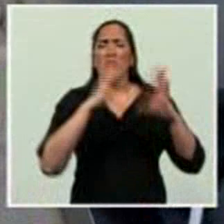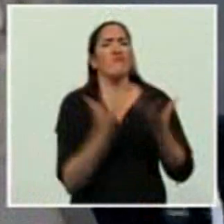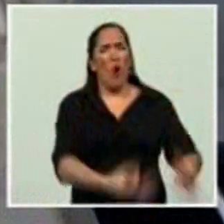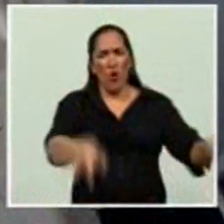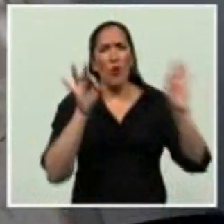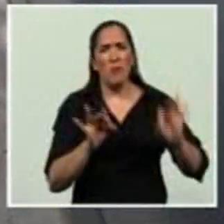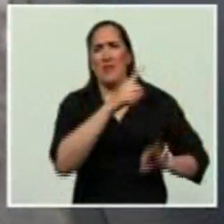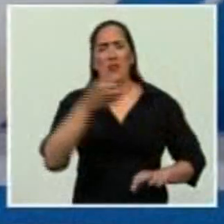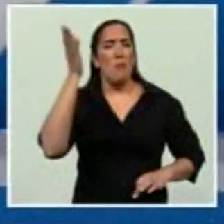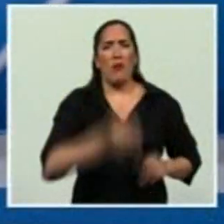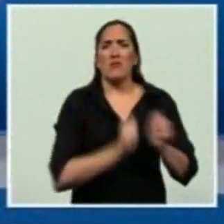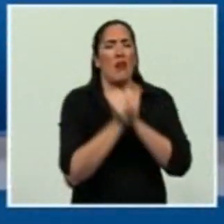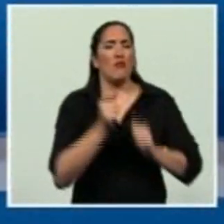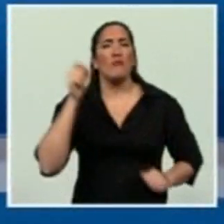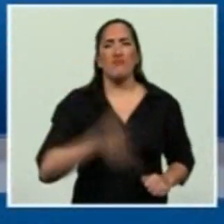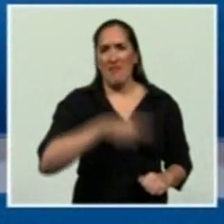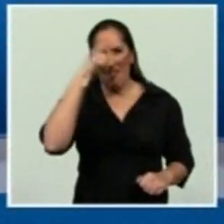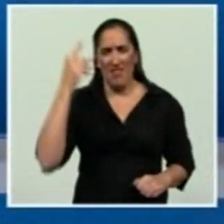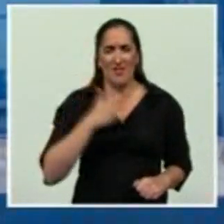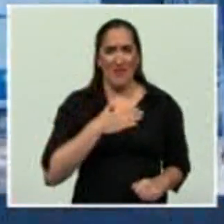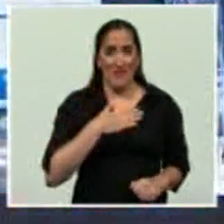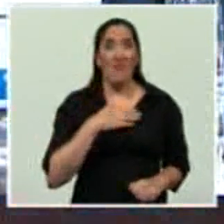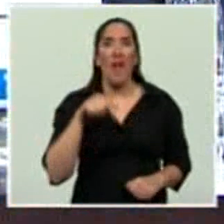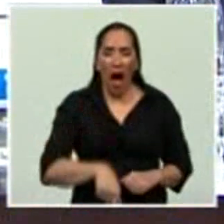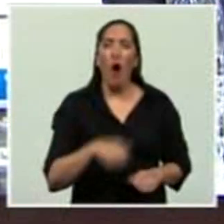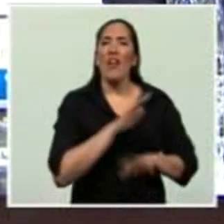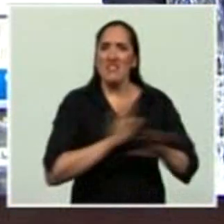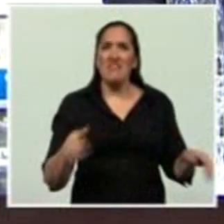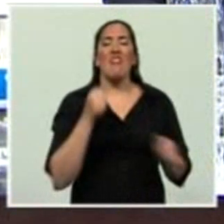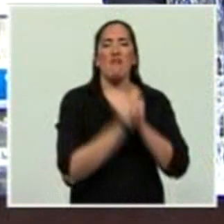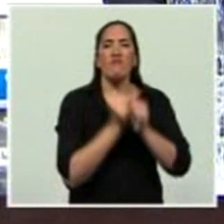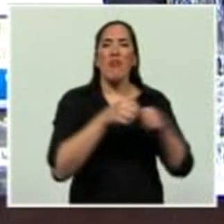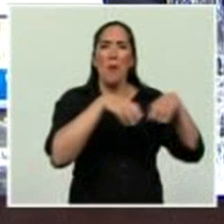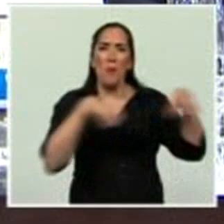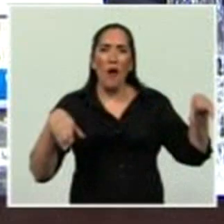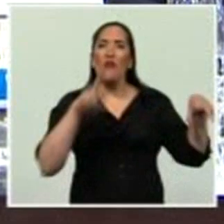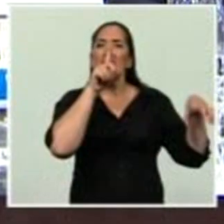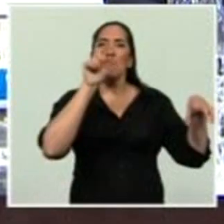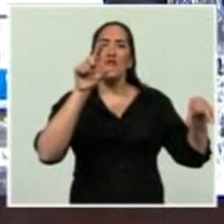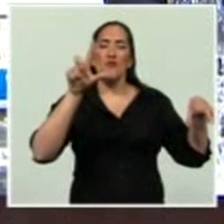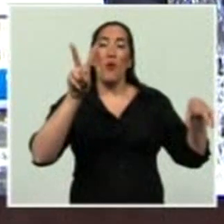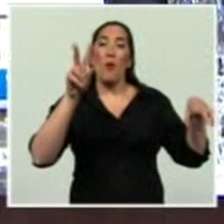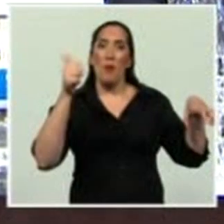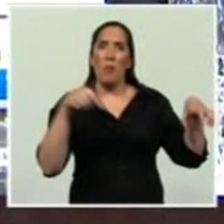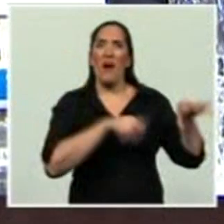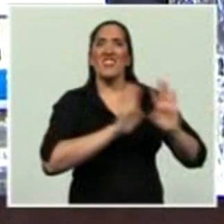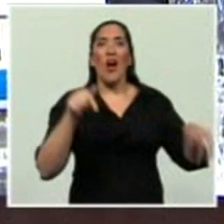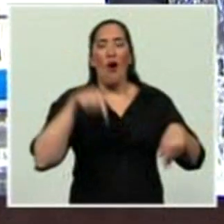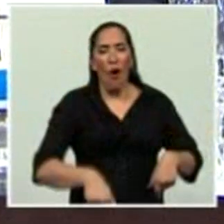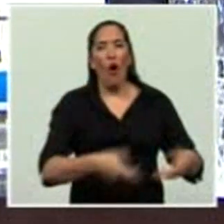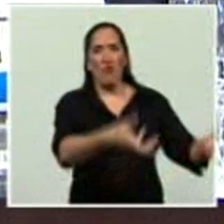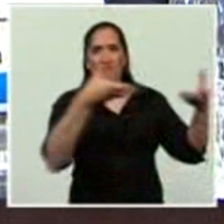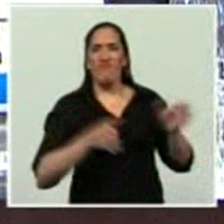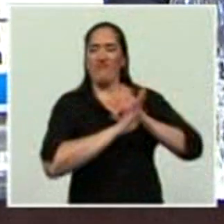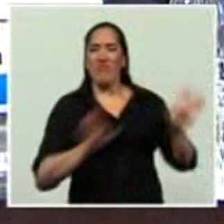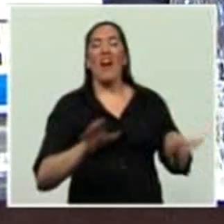hoy ya estamos produciendo vagones tolv y nos han entregado los 10 primeros vagones para granos